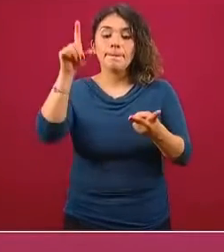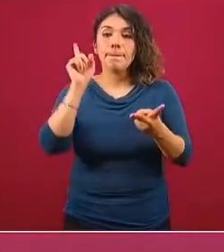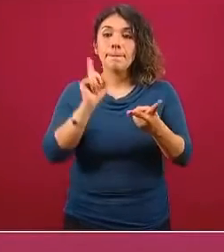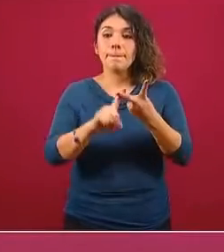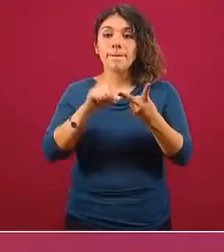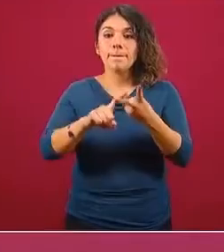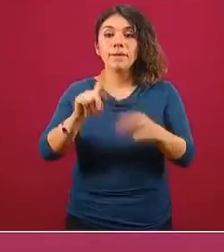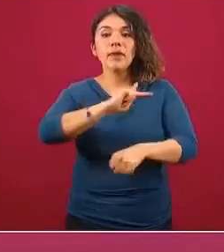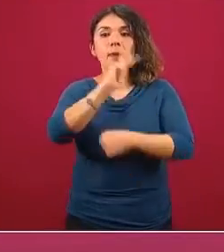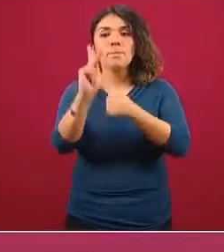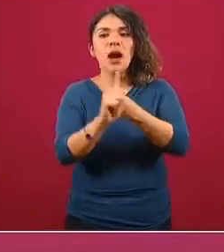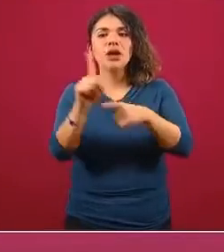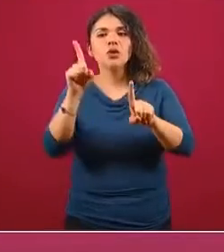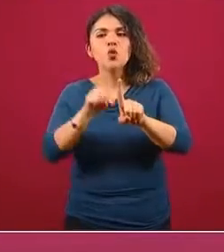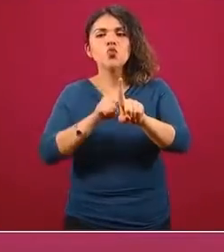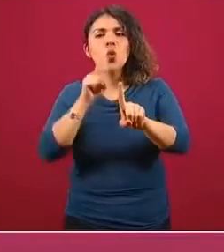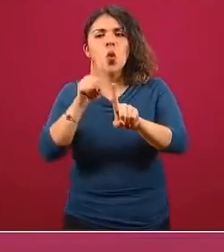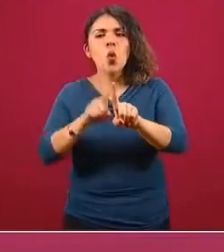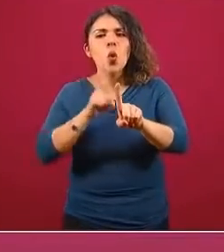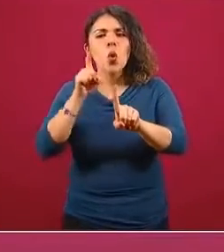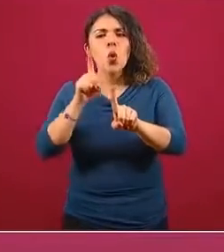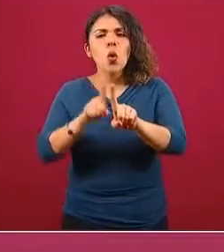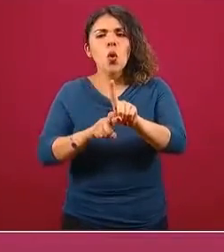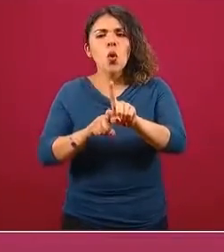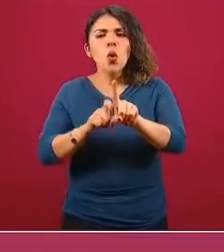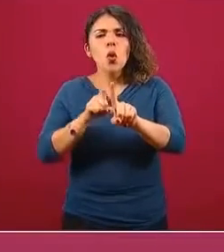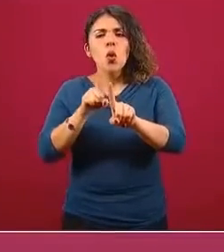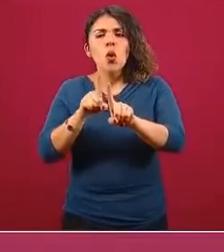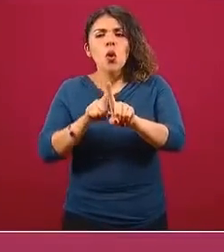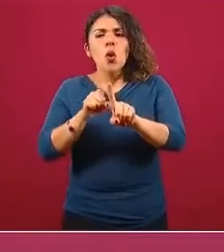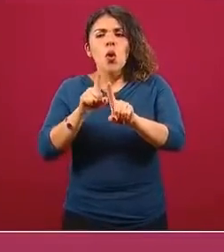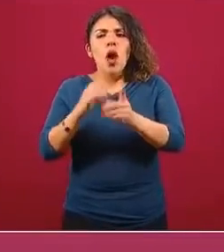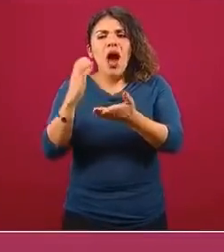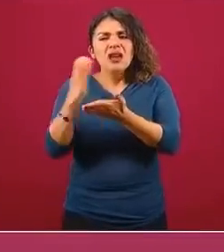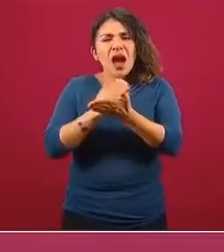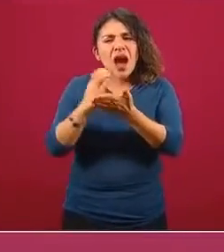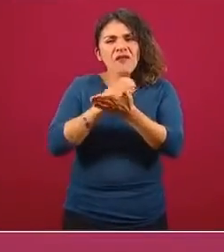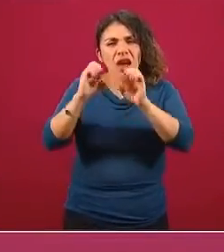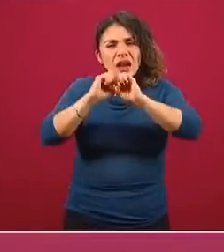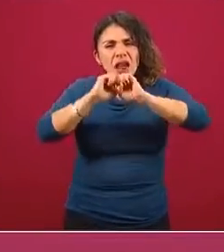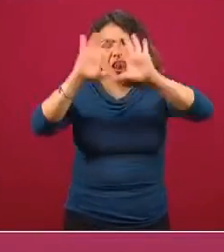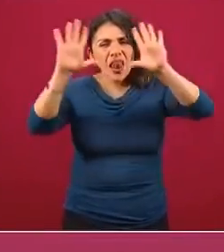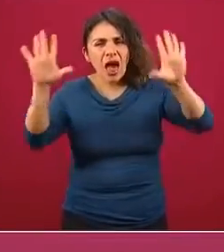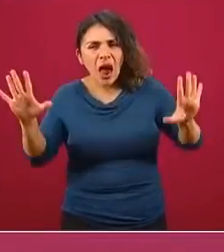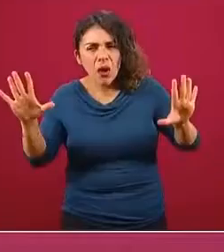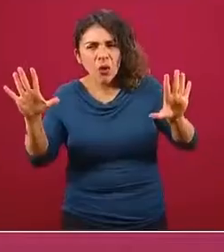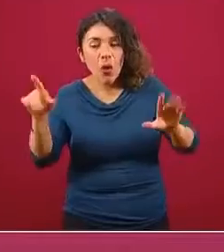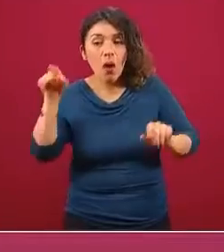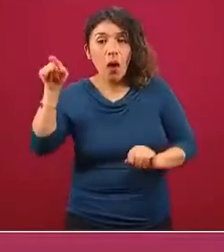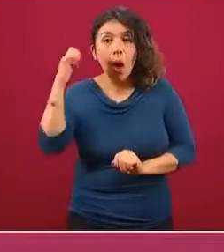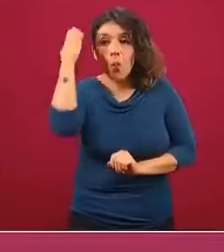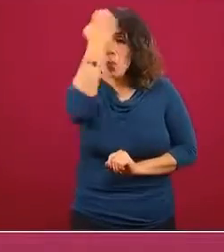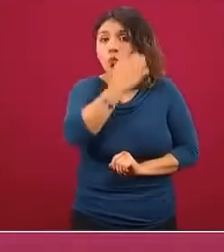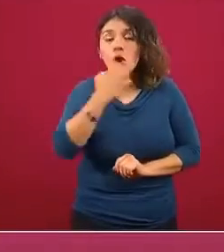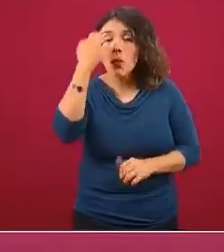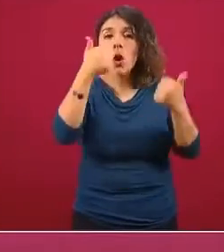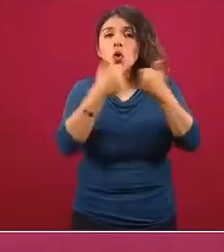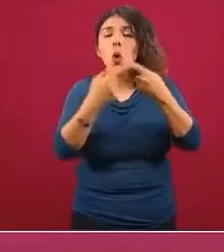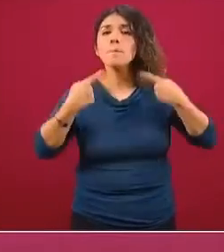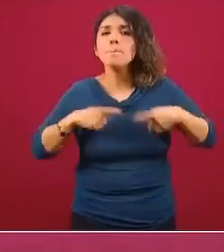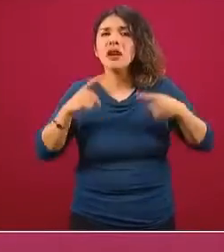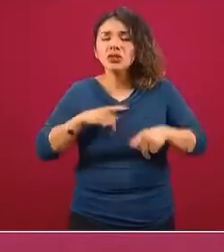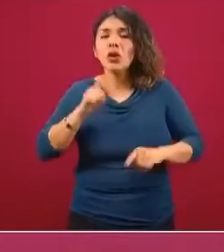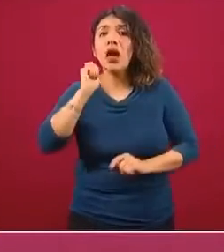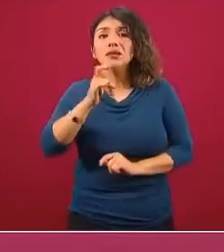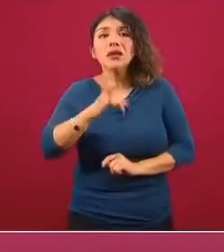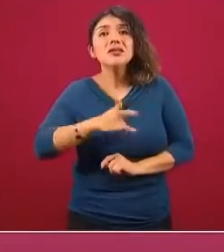Tenemos los países que están en color café claro, donde se hacen pruebas en personas